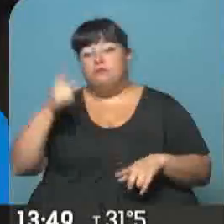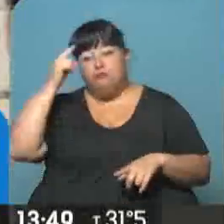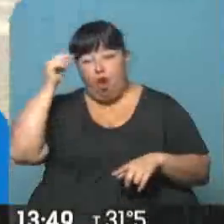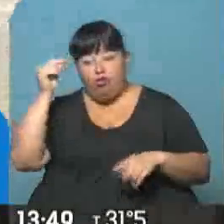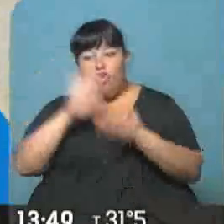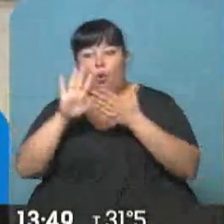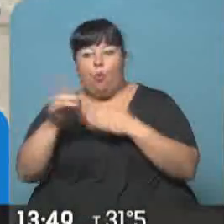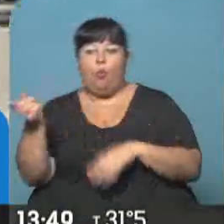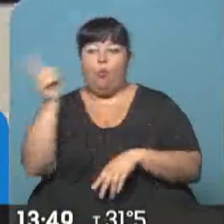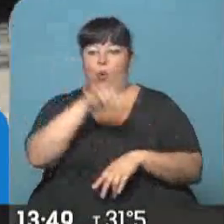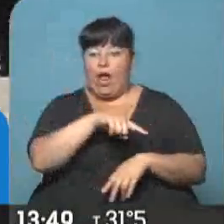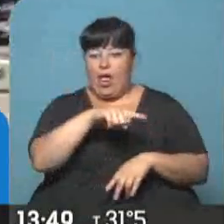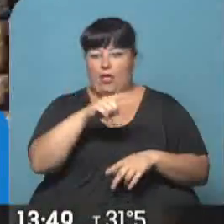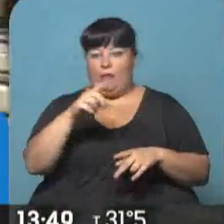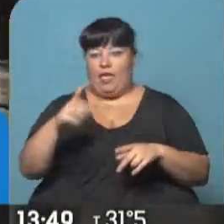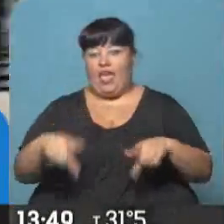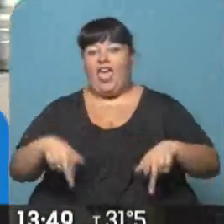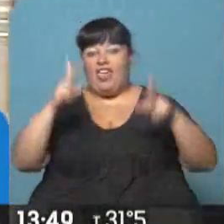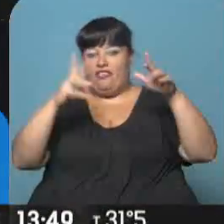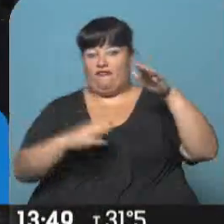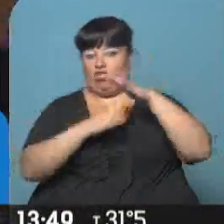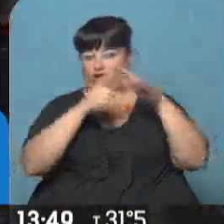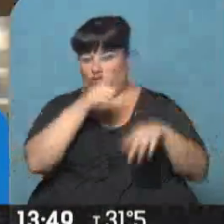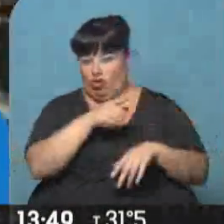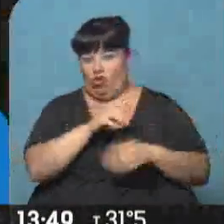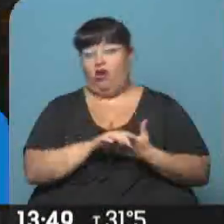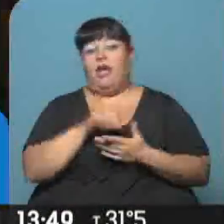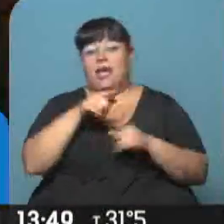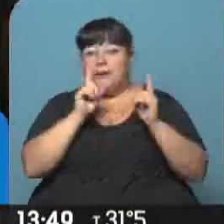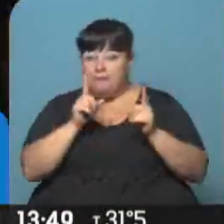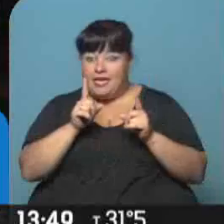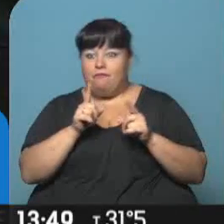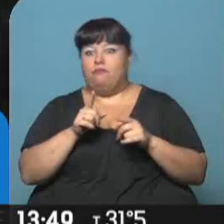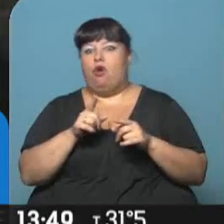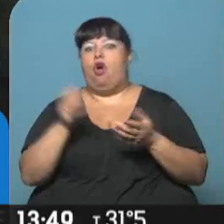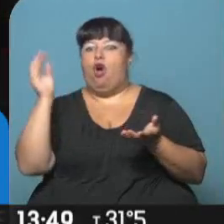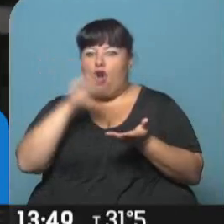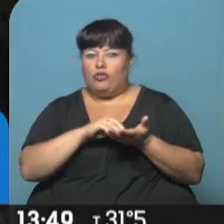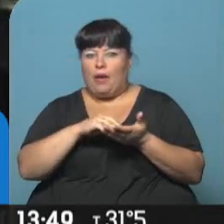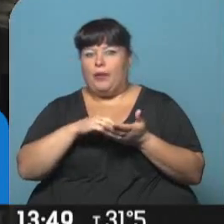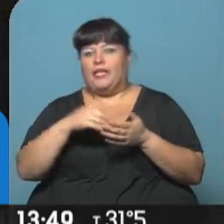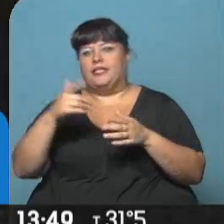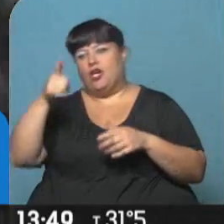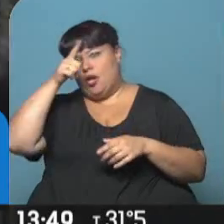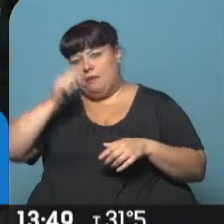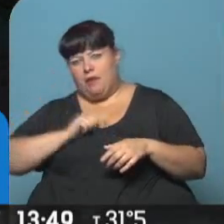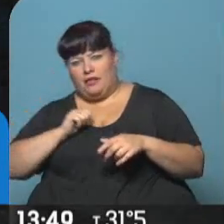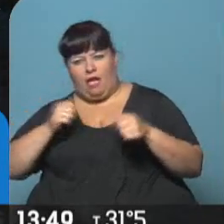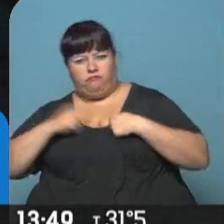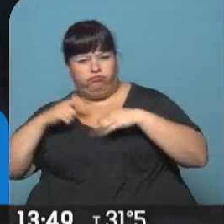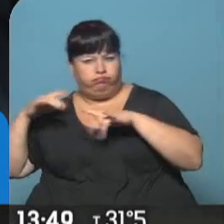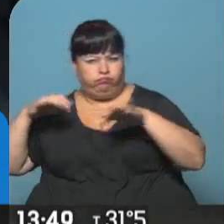volver nuevamente al edificio principal. Es ahí donde se produjo una nueva corrida entre los efectivos